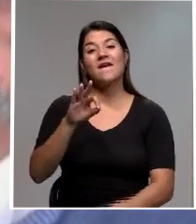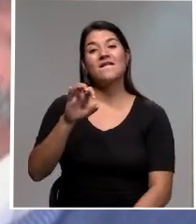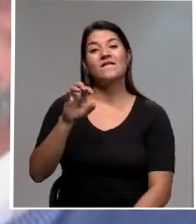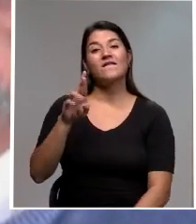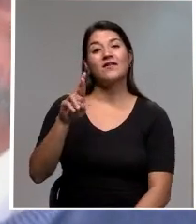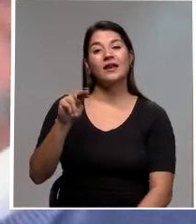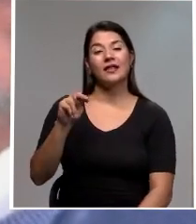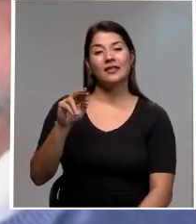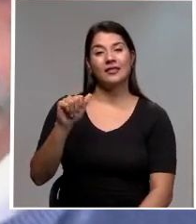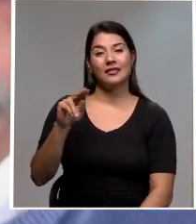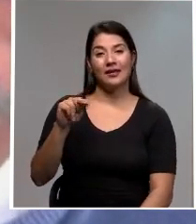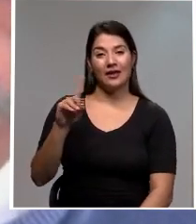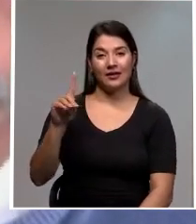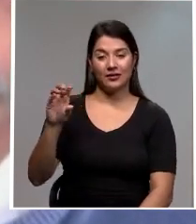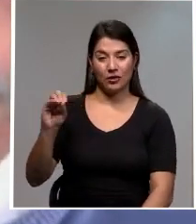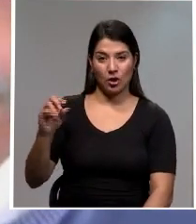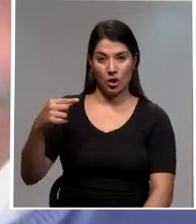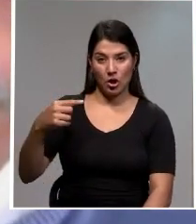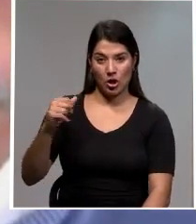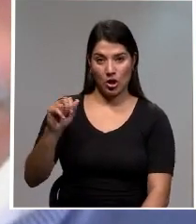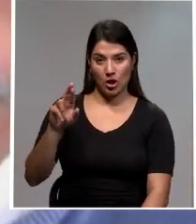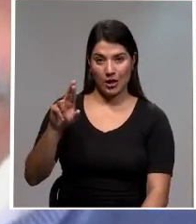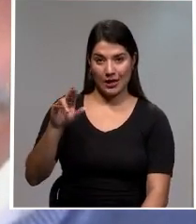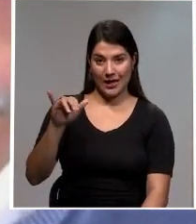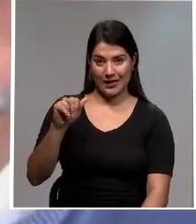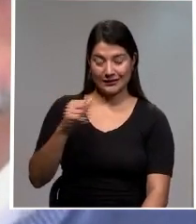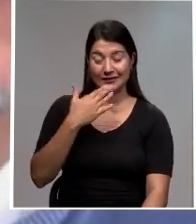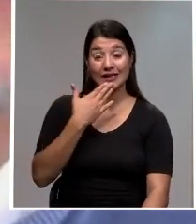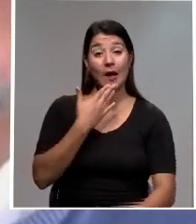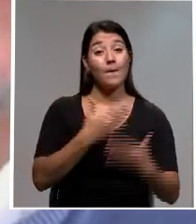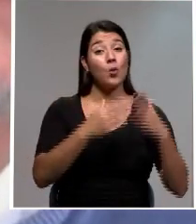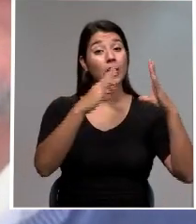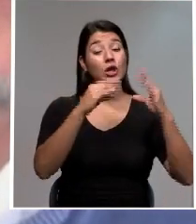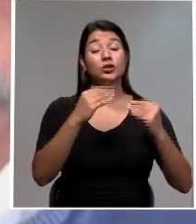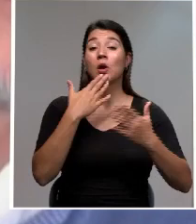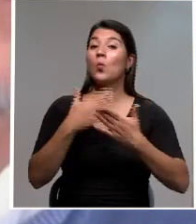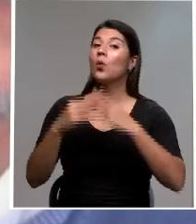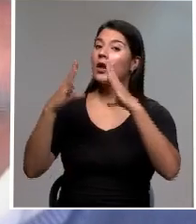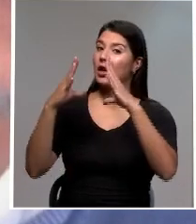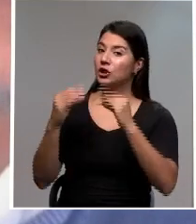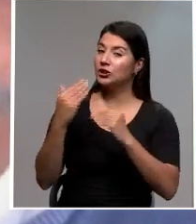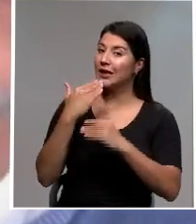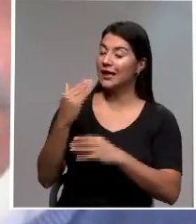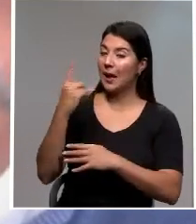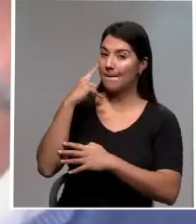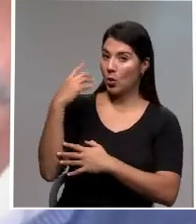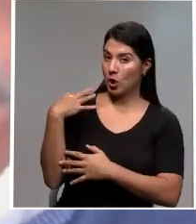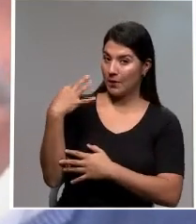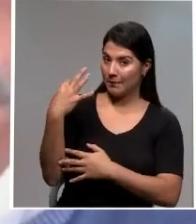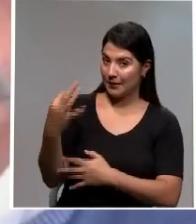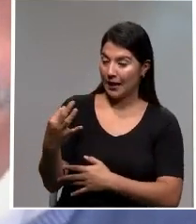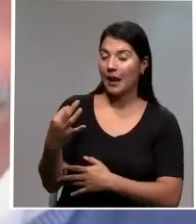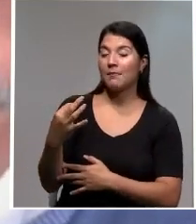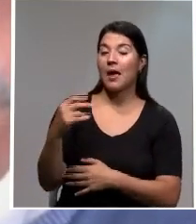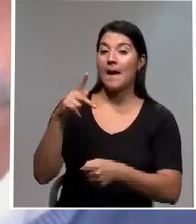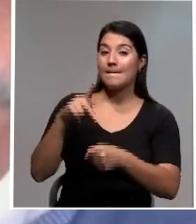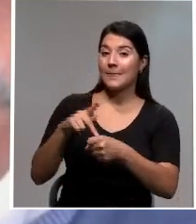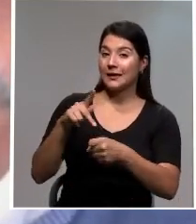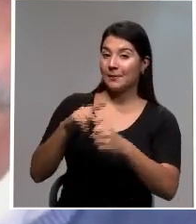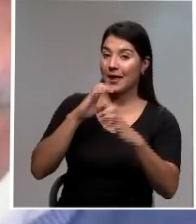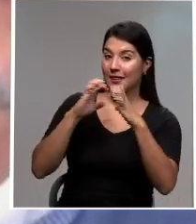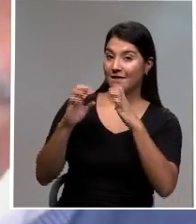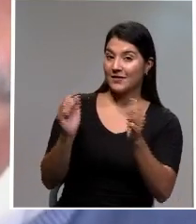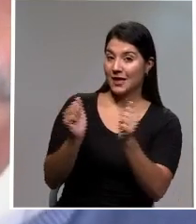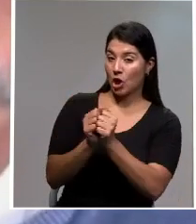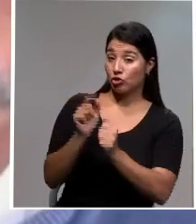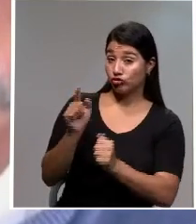noches. Buenas noches, muchas gracias por la invitación a participar en esta conversación con usted. Es un honor para